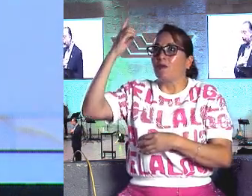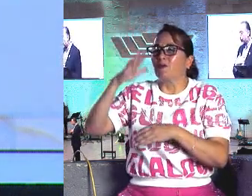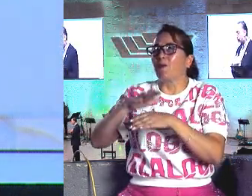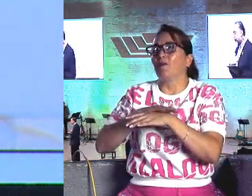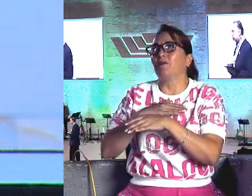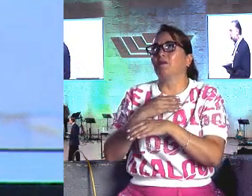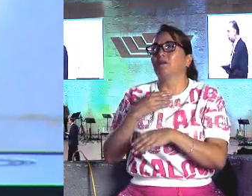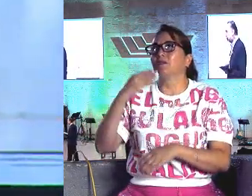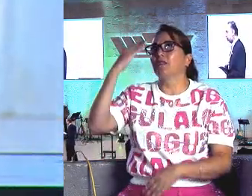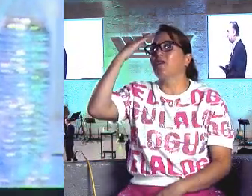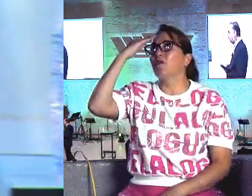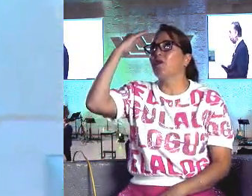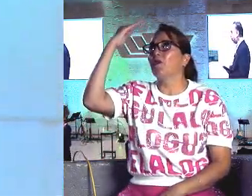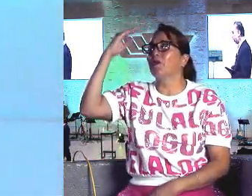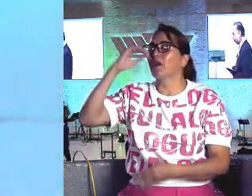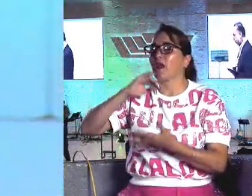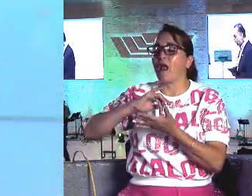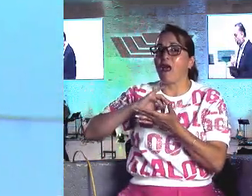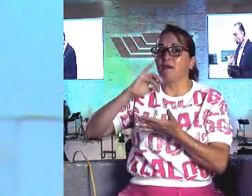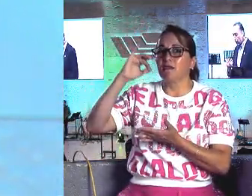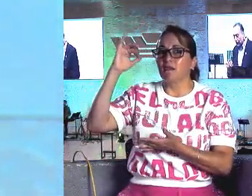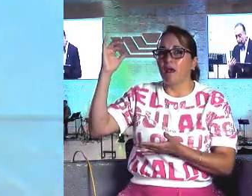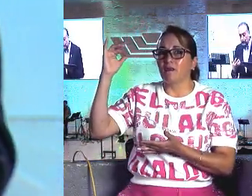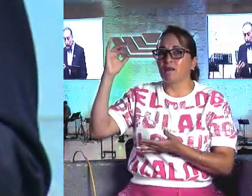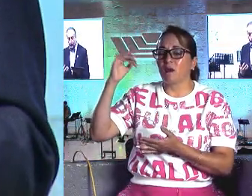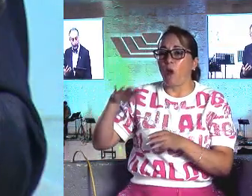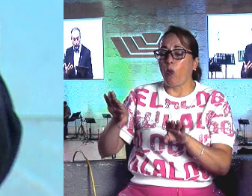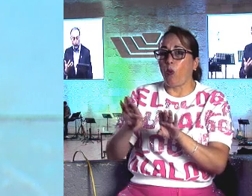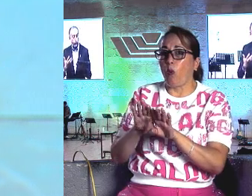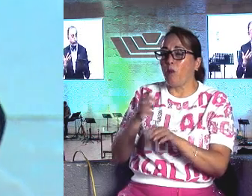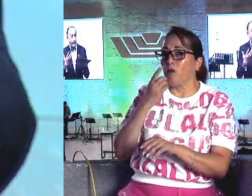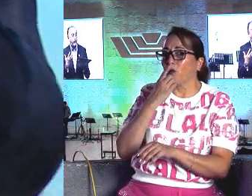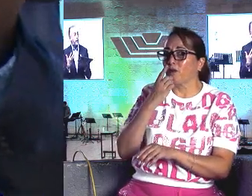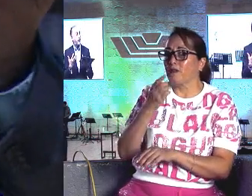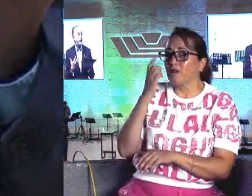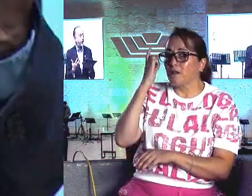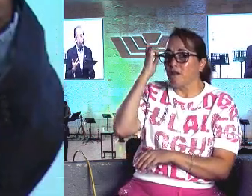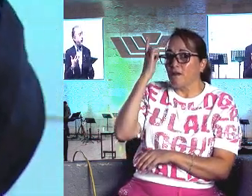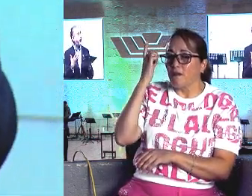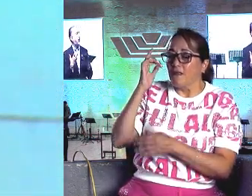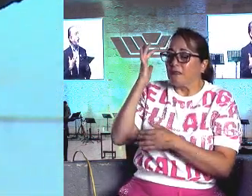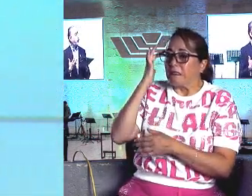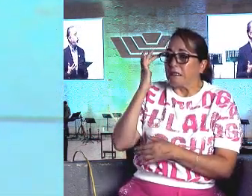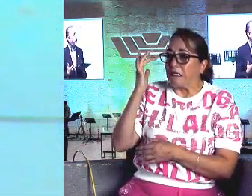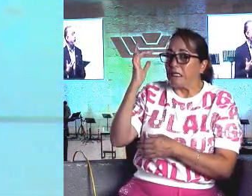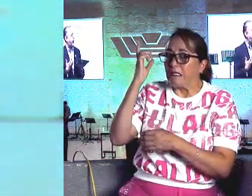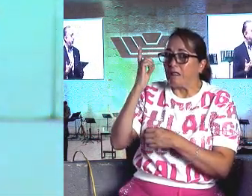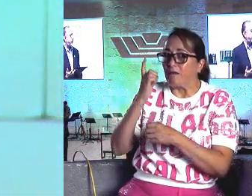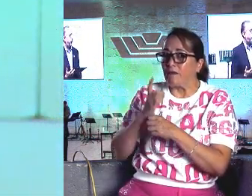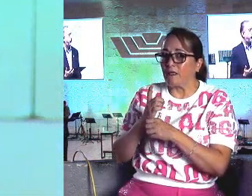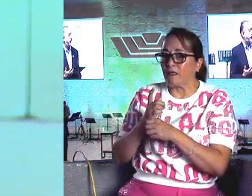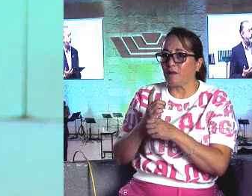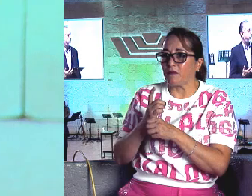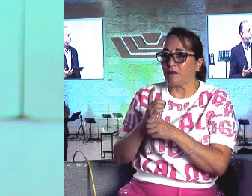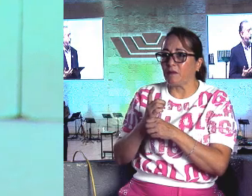Señor, gracias. Y como David lo hace: Señor, santifícame aún más.